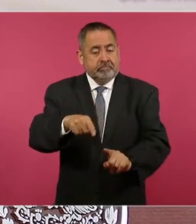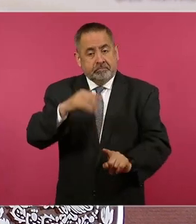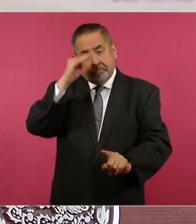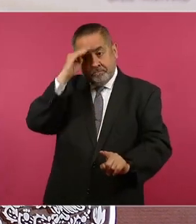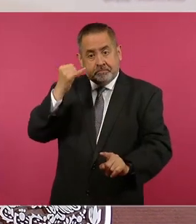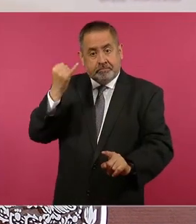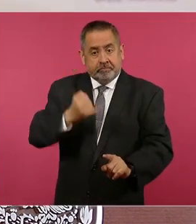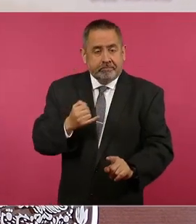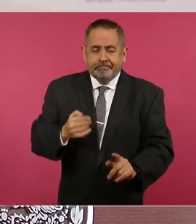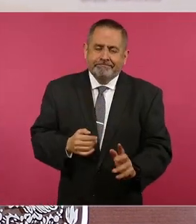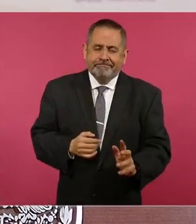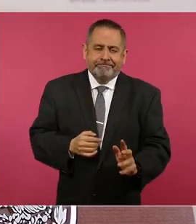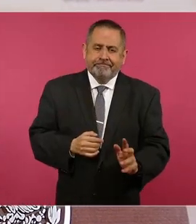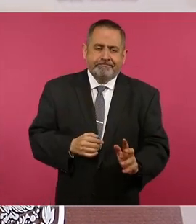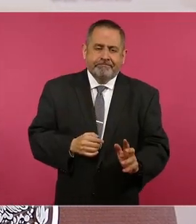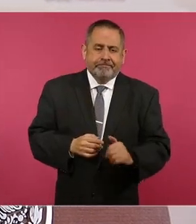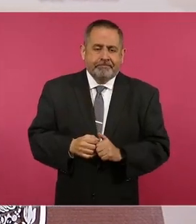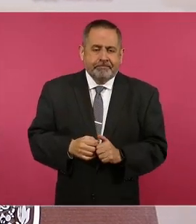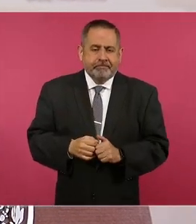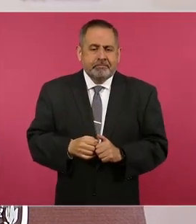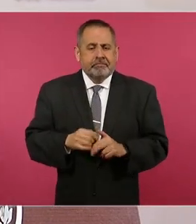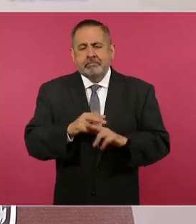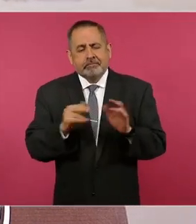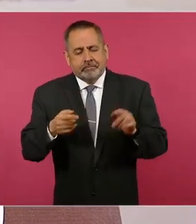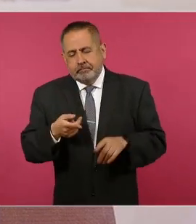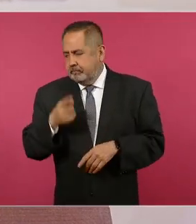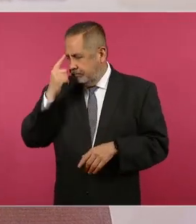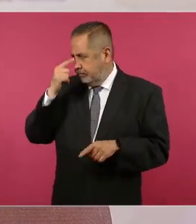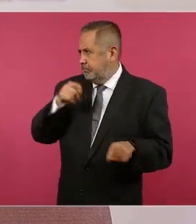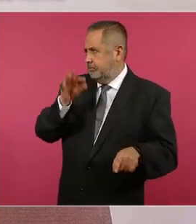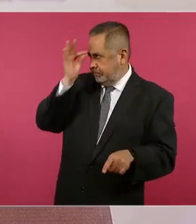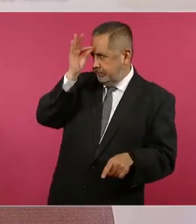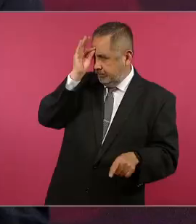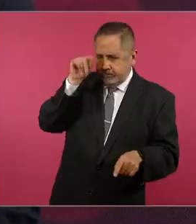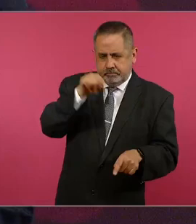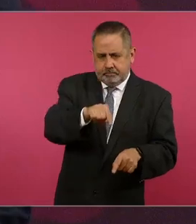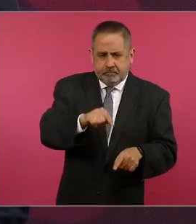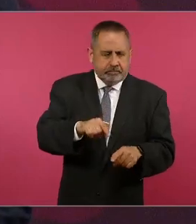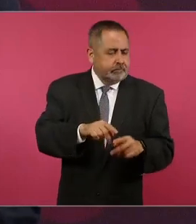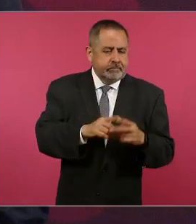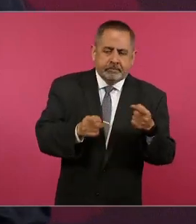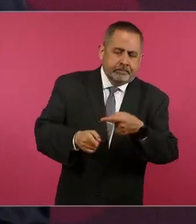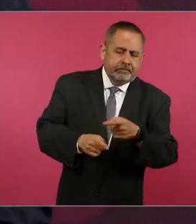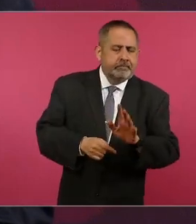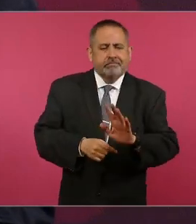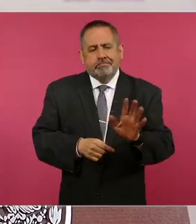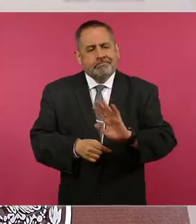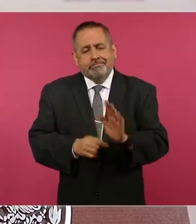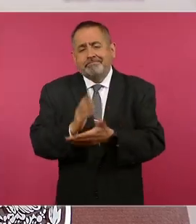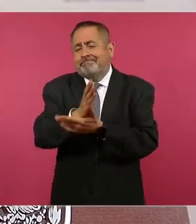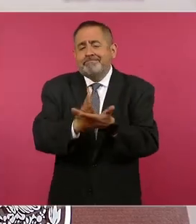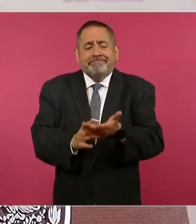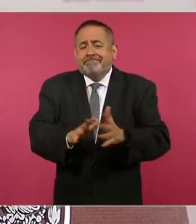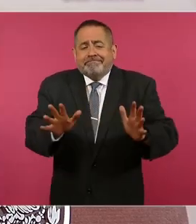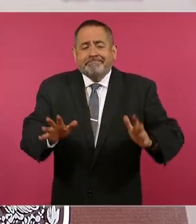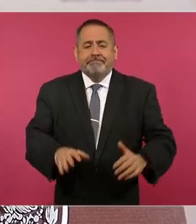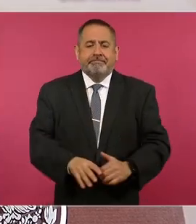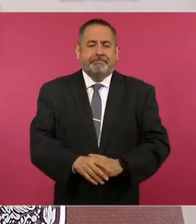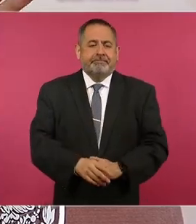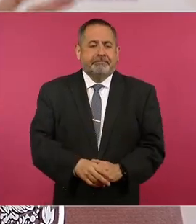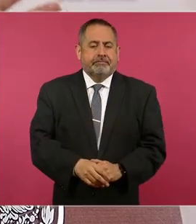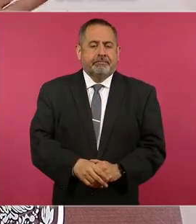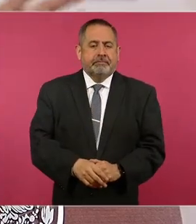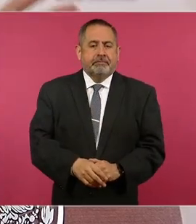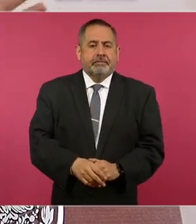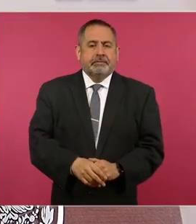ni tan tontos como piensa el vecino este